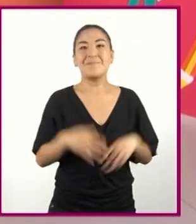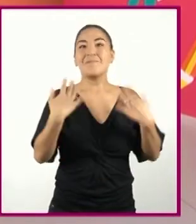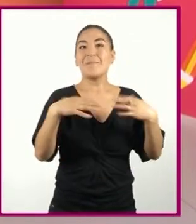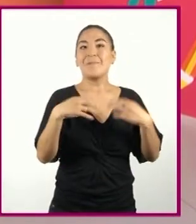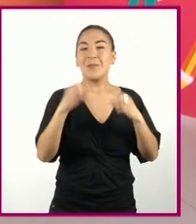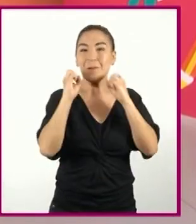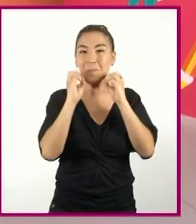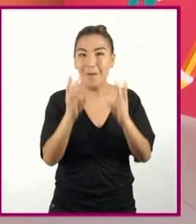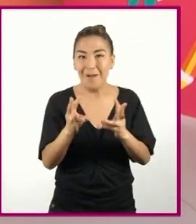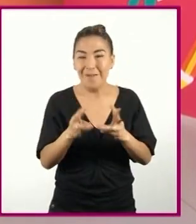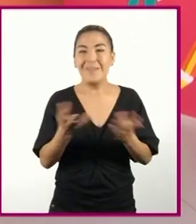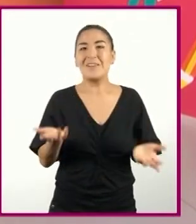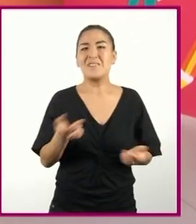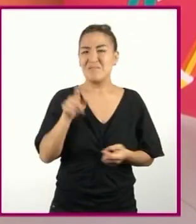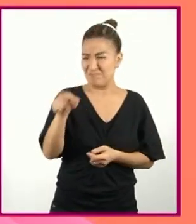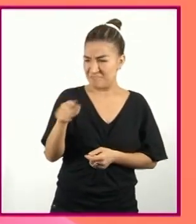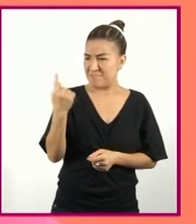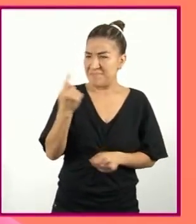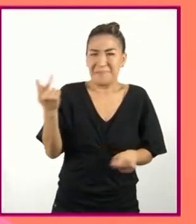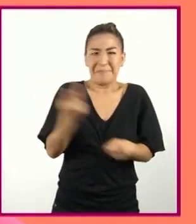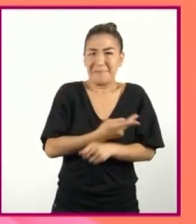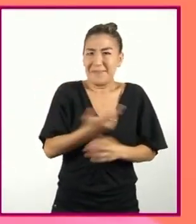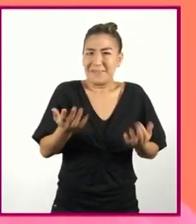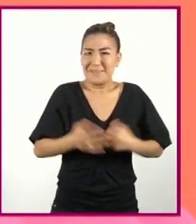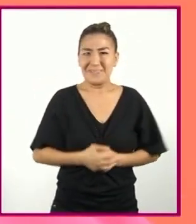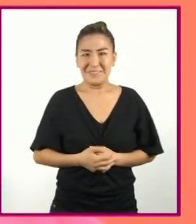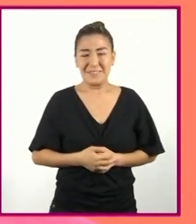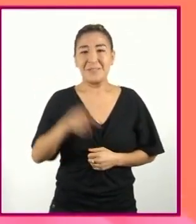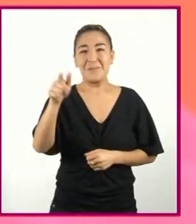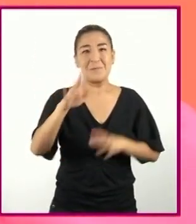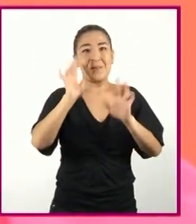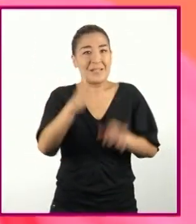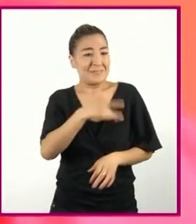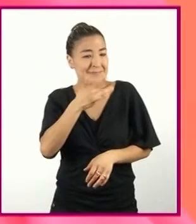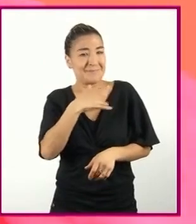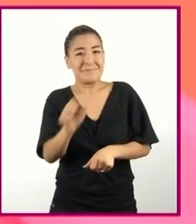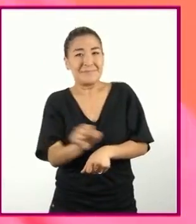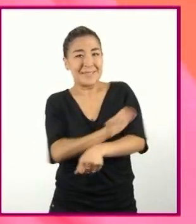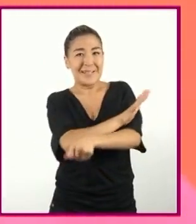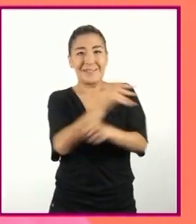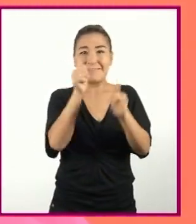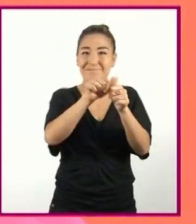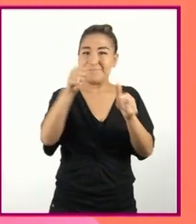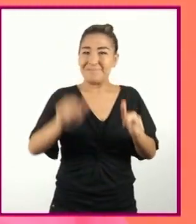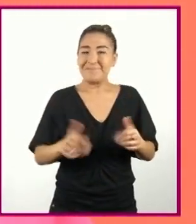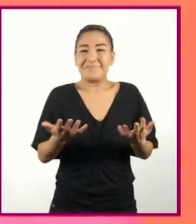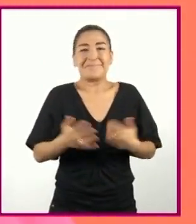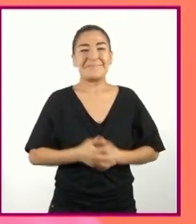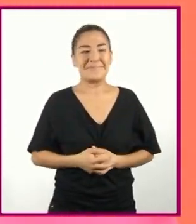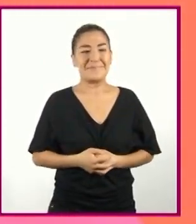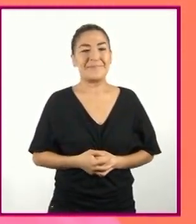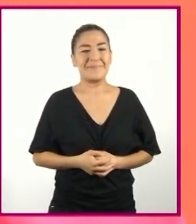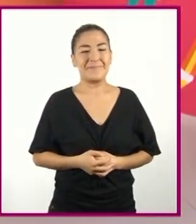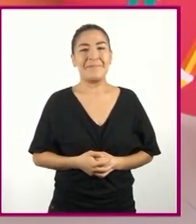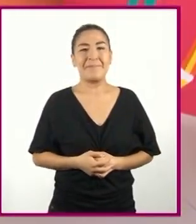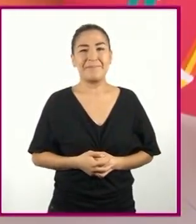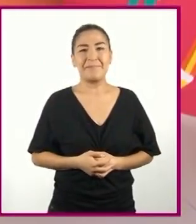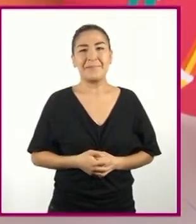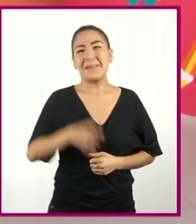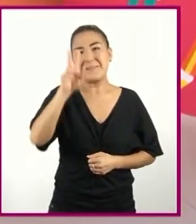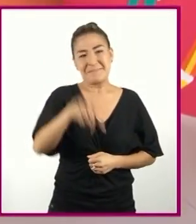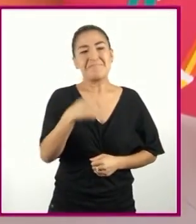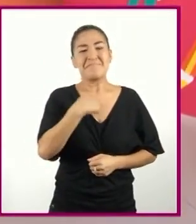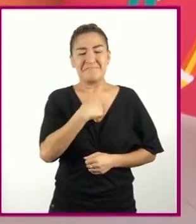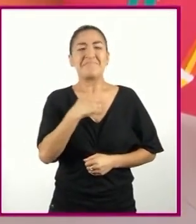¡Órale! ¿Qué mosco te picó? ¡Ya se te pegó la inspiración artística! Pues a mí ya